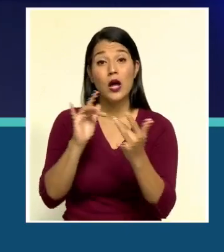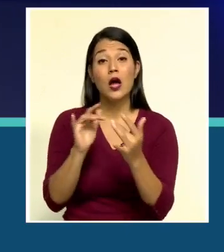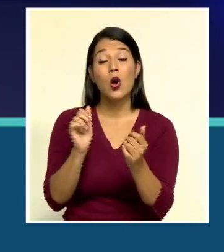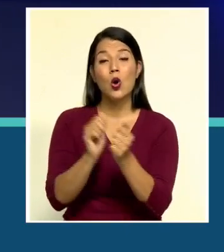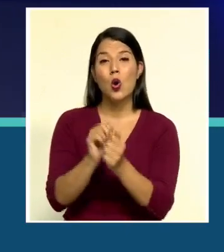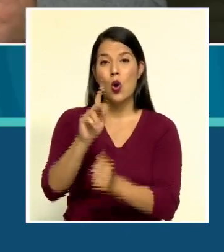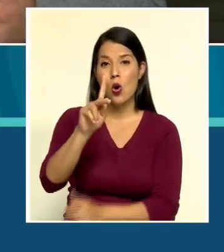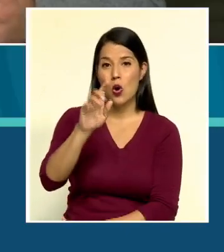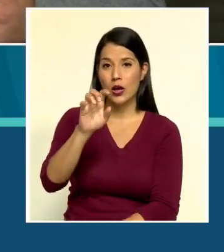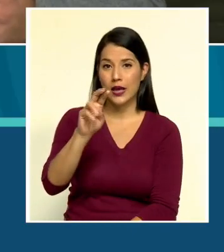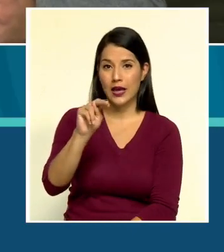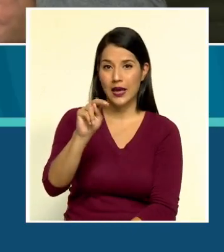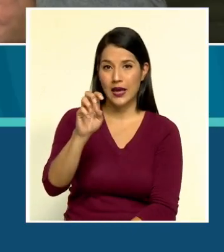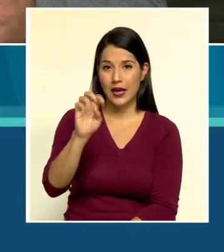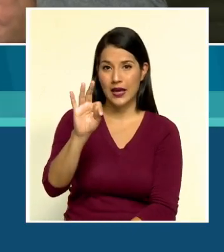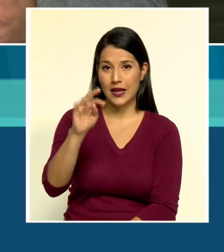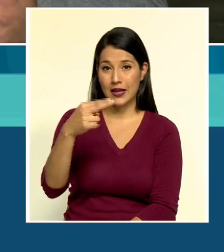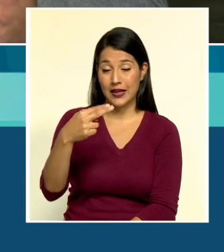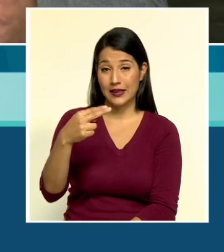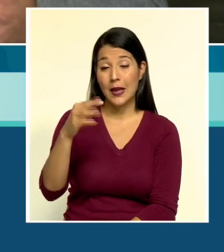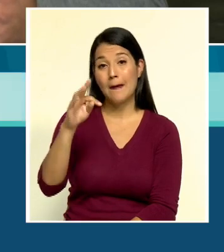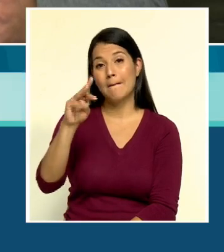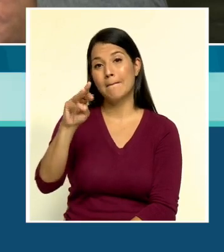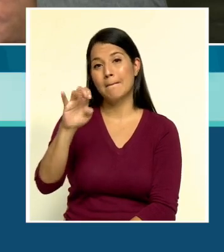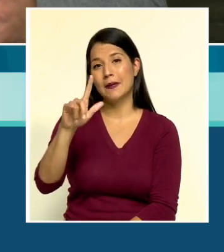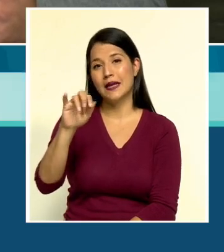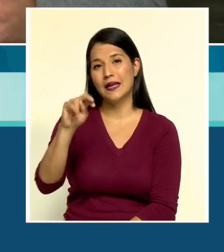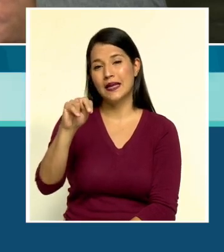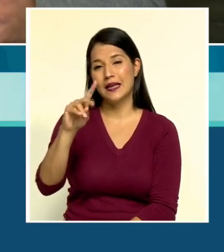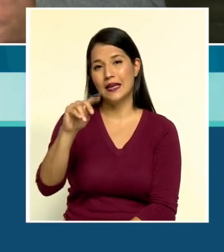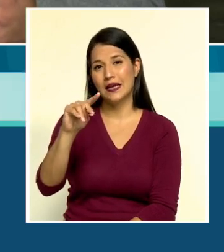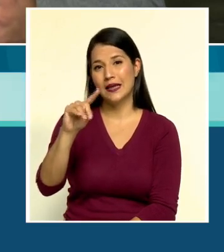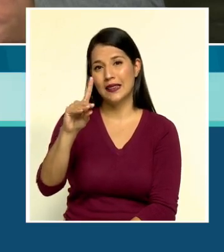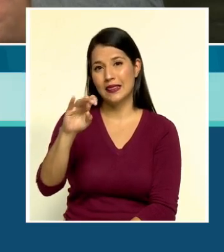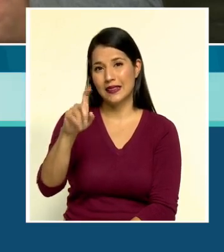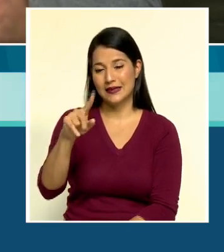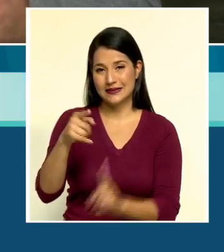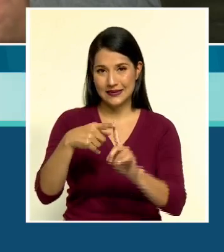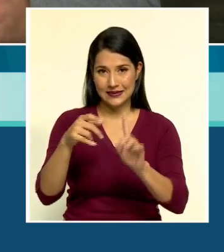informa desde la Asamblea Legislativa. ¿Qué tal? Muy buenas noches, Kenneth.